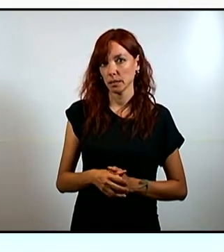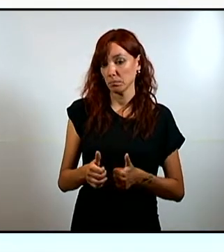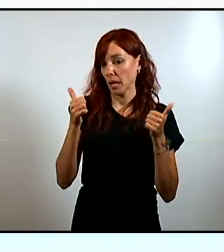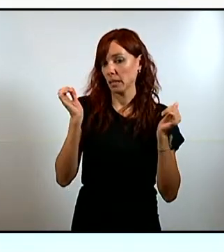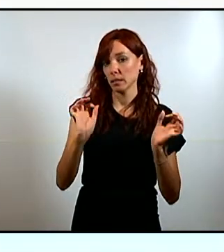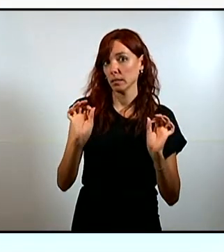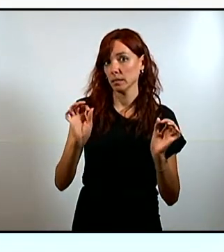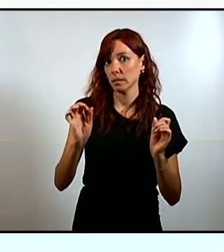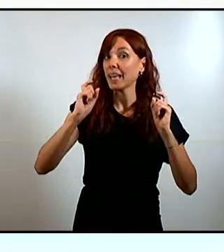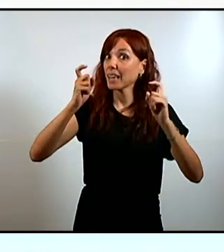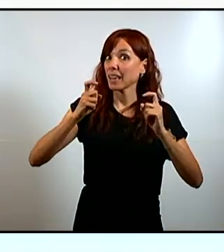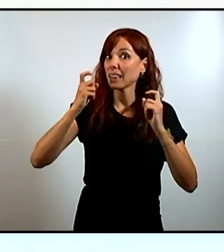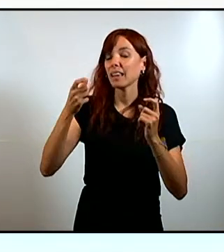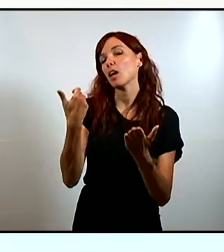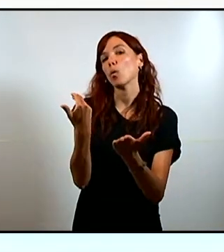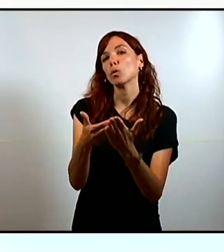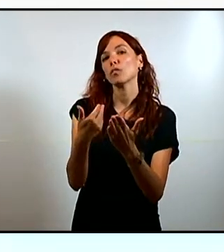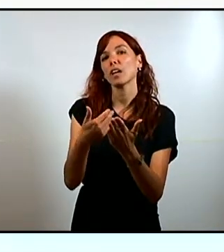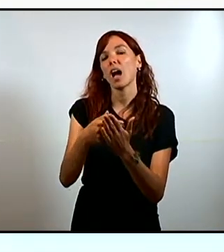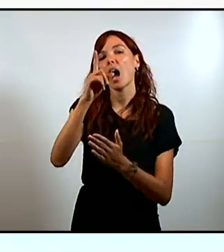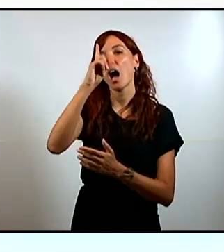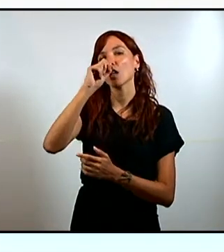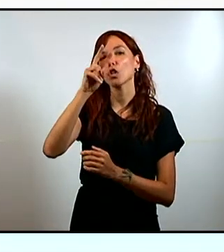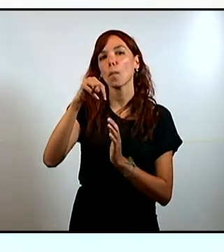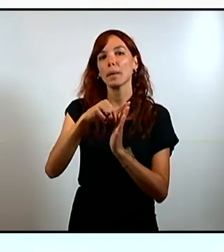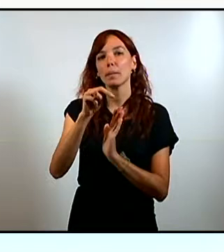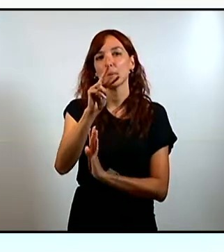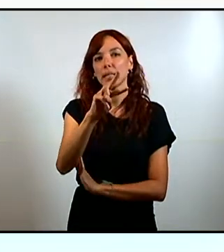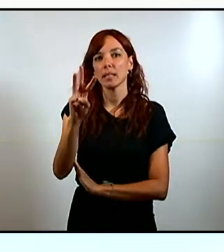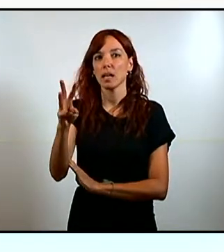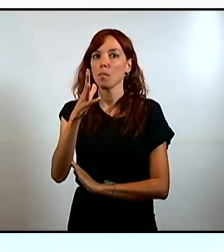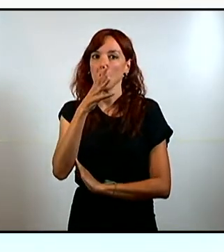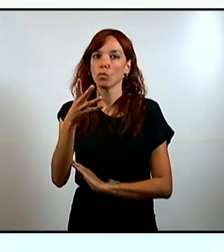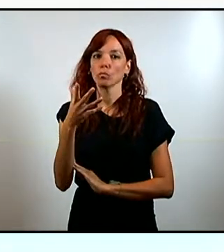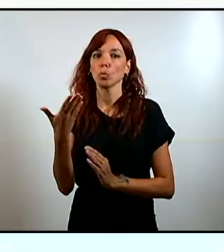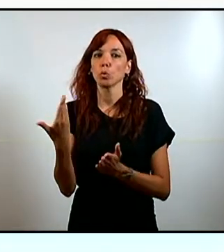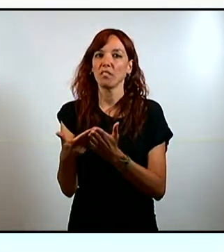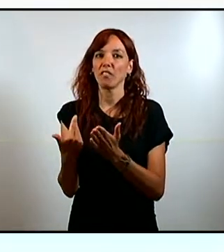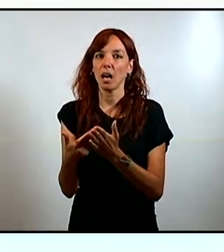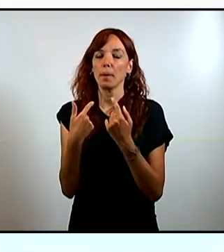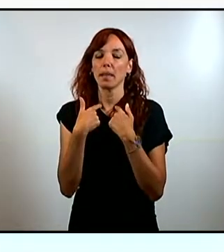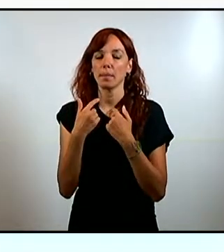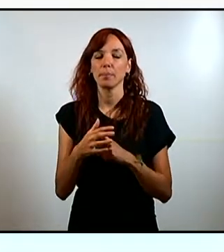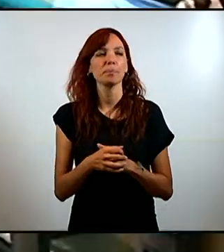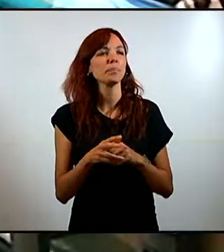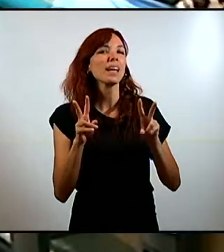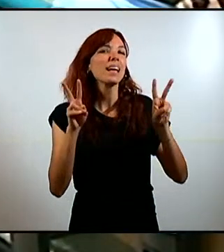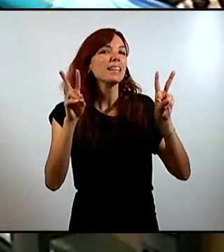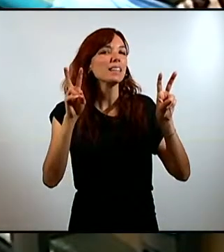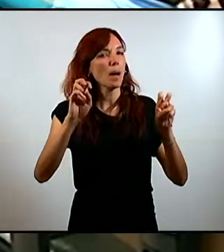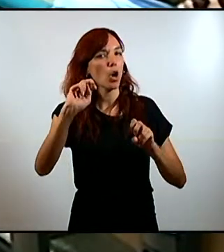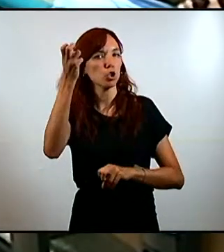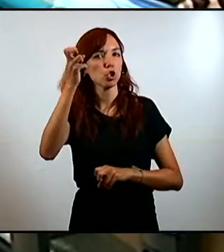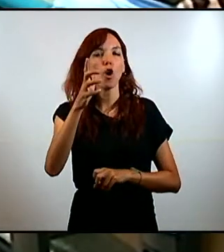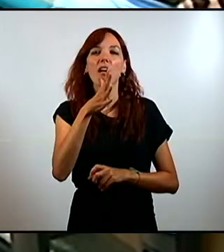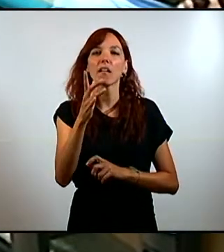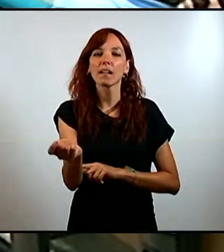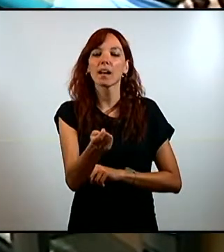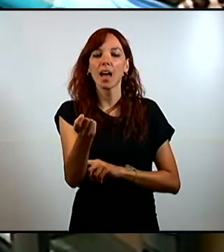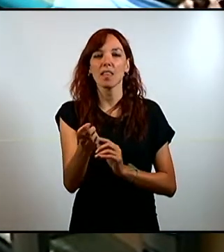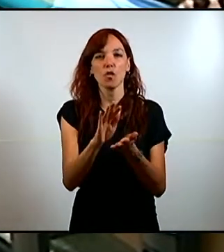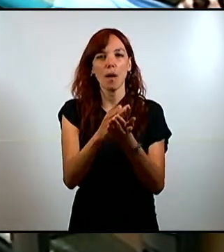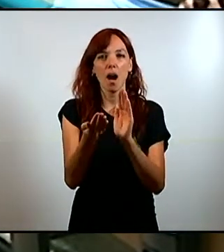intentaríamos justificar en el 2023 para evitar esa pérdida que es muy importante de fondos. Sobre el regadío de Tierra de Barros, ¿cuándo tiene pensado la Junta